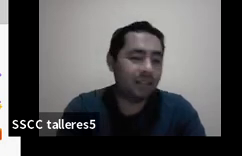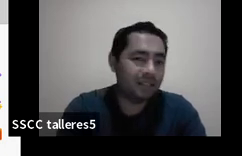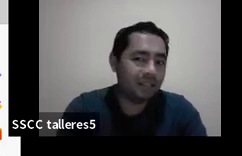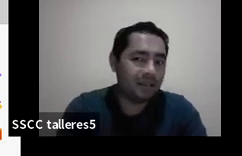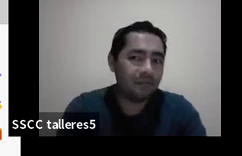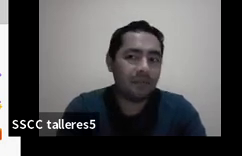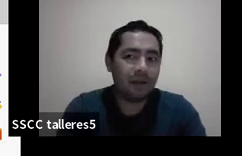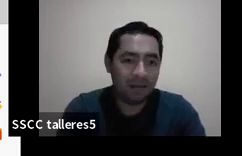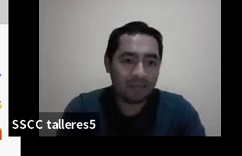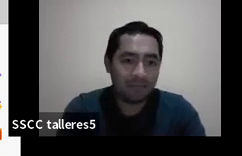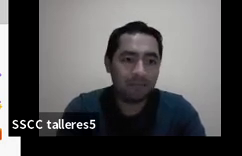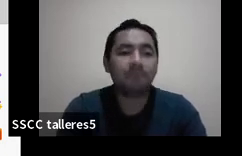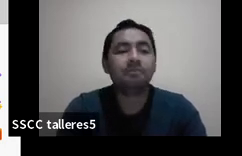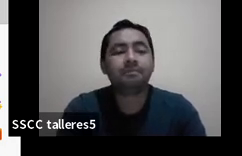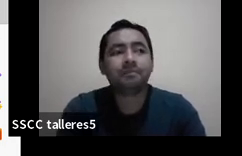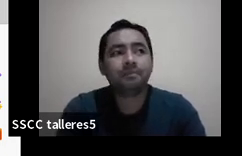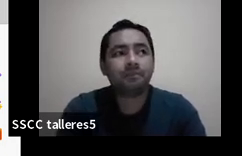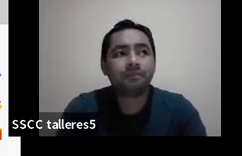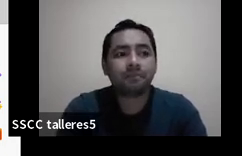¿Cómo aprendiste a hablar?